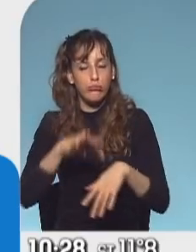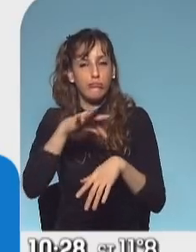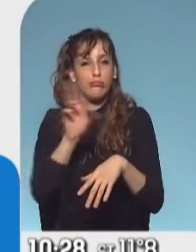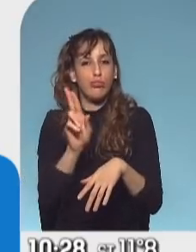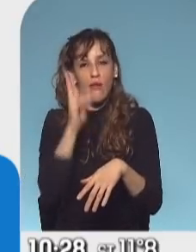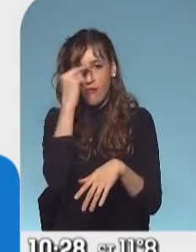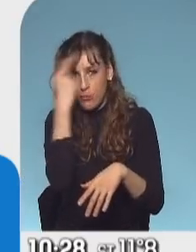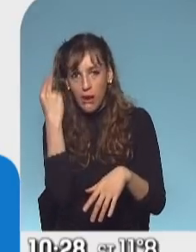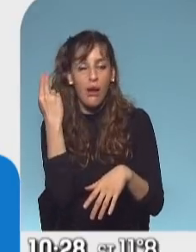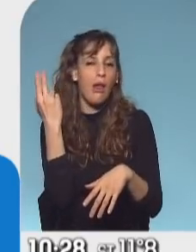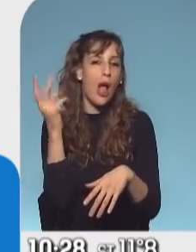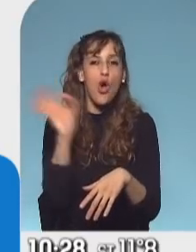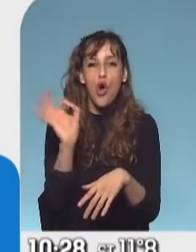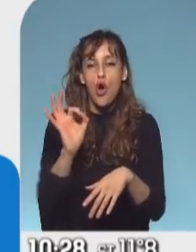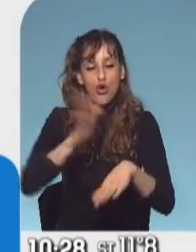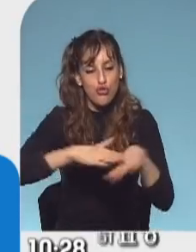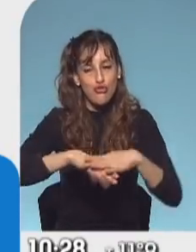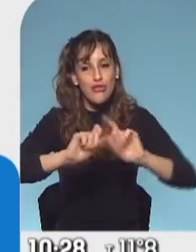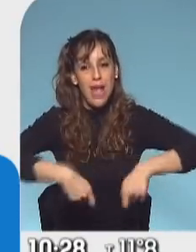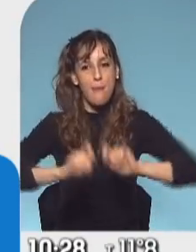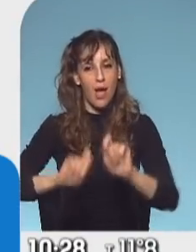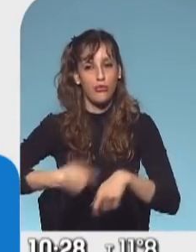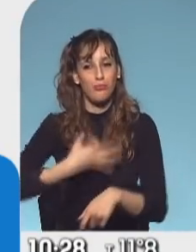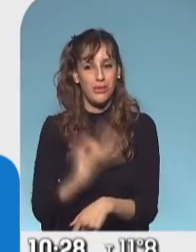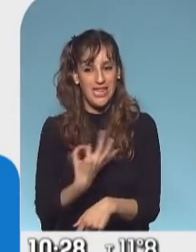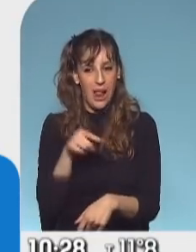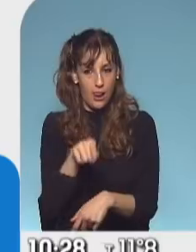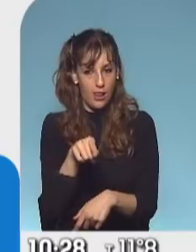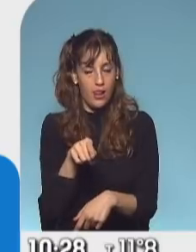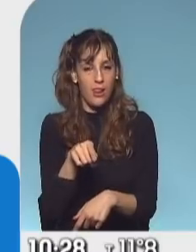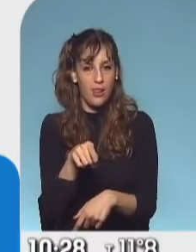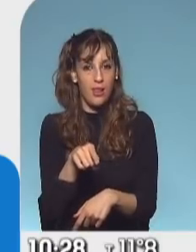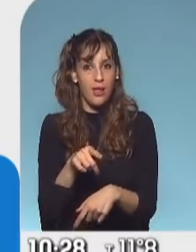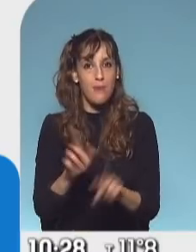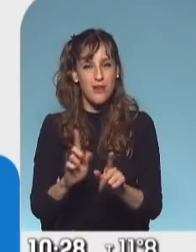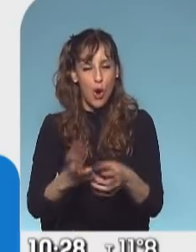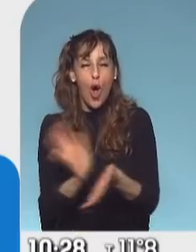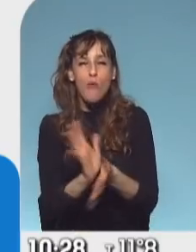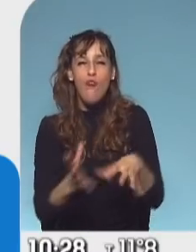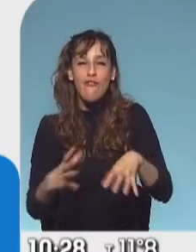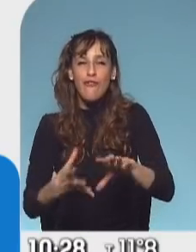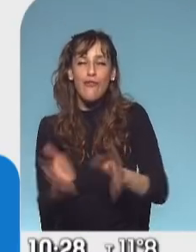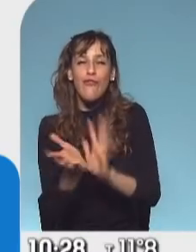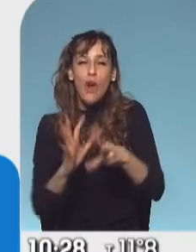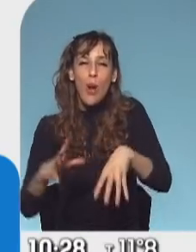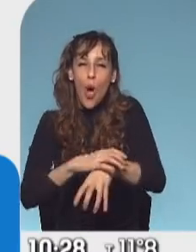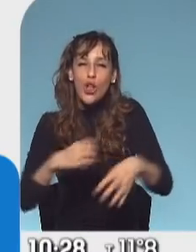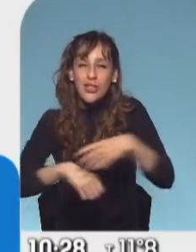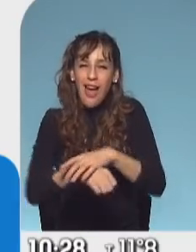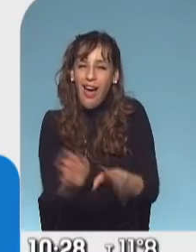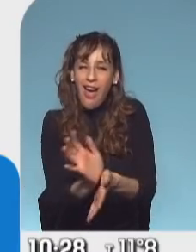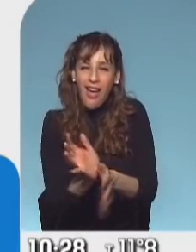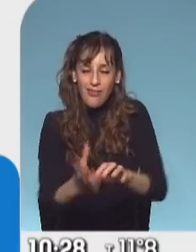o zapatos de esos tipos, cubrezapatos, esos que usan en los